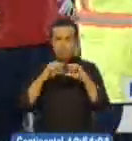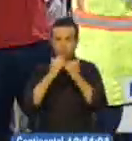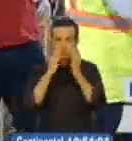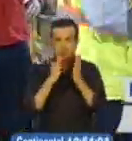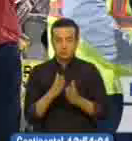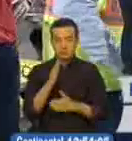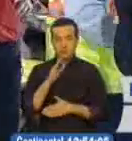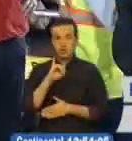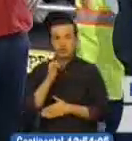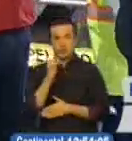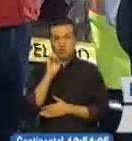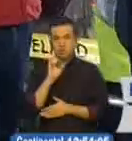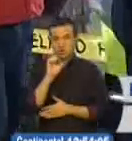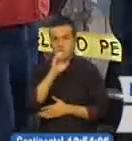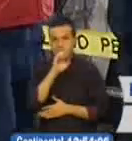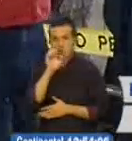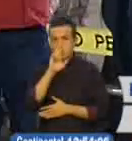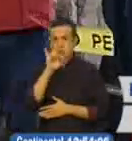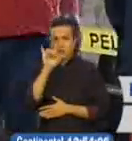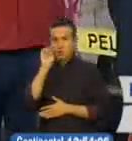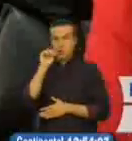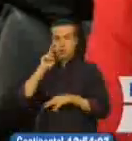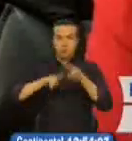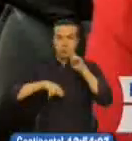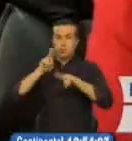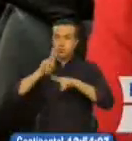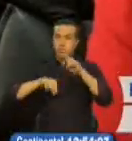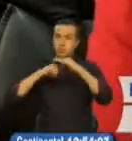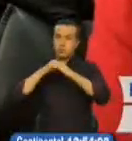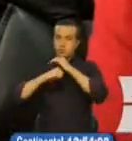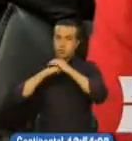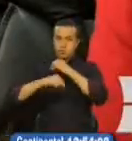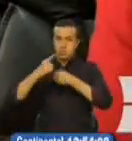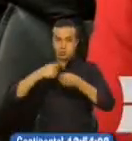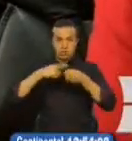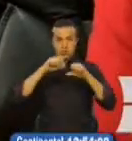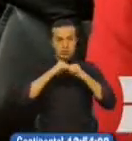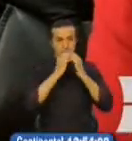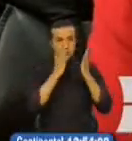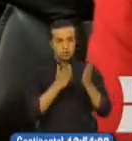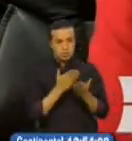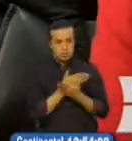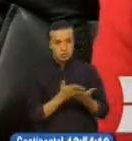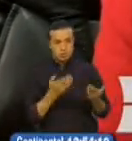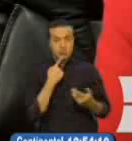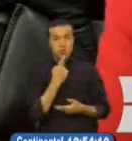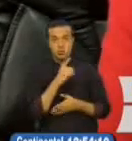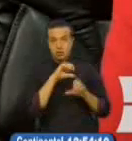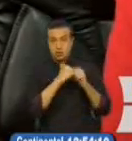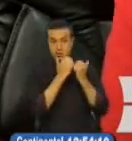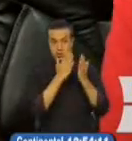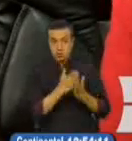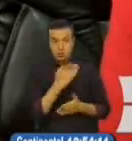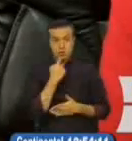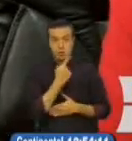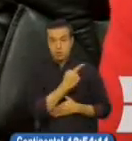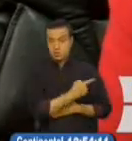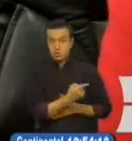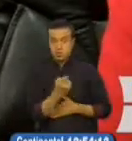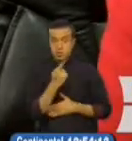María José Carrión en la contratación del Metro de Quito. La señora asambleísta indica